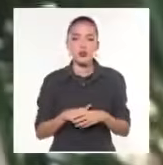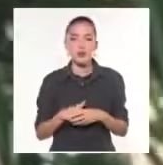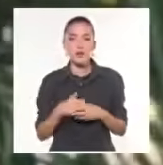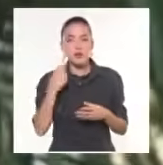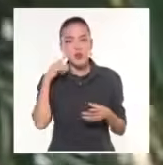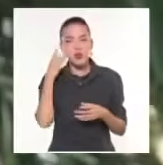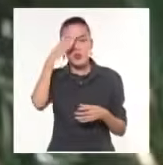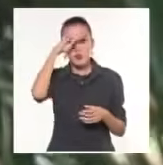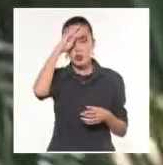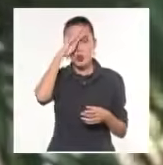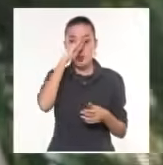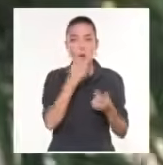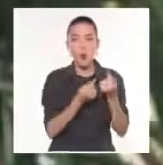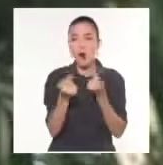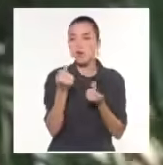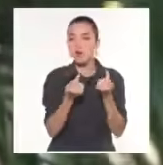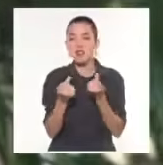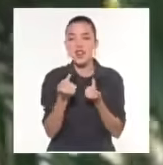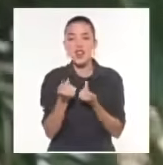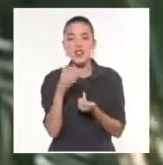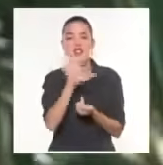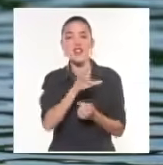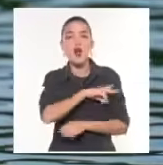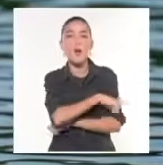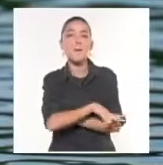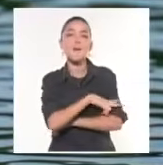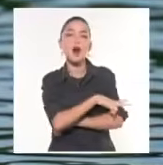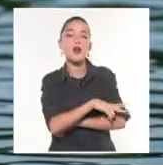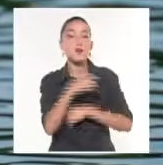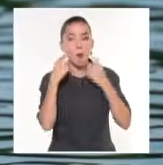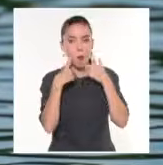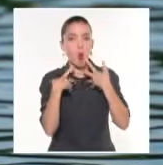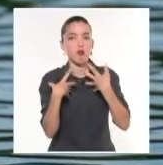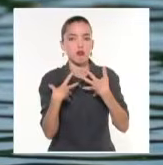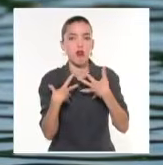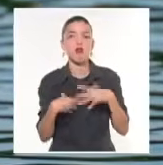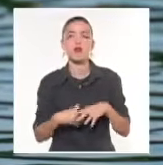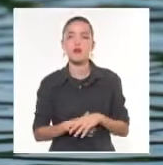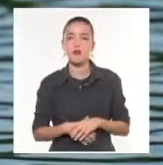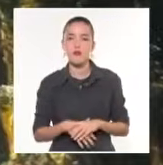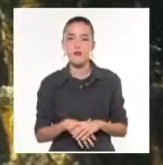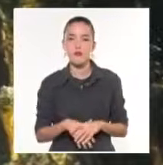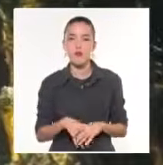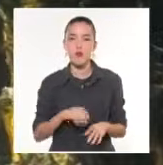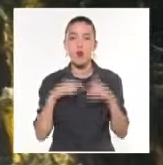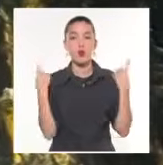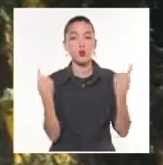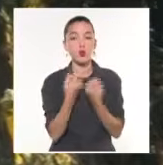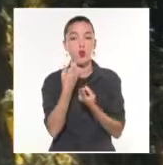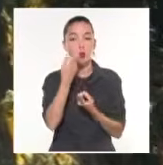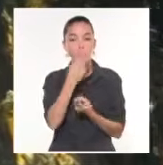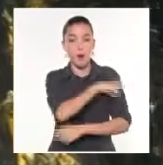sería uno de los 5 países más importantes. Porque como tiene muchos de estos